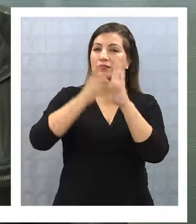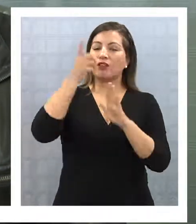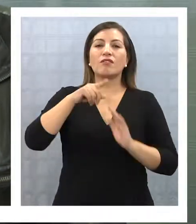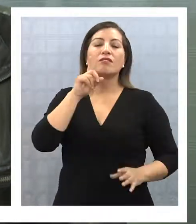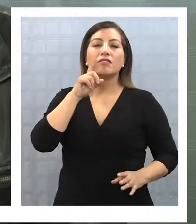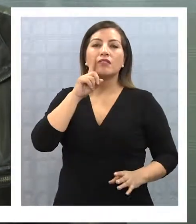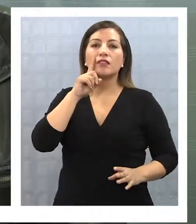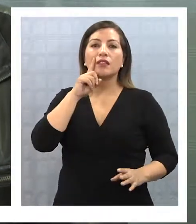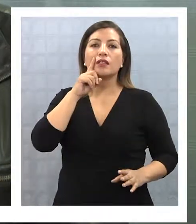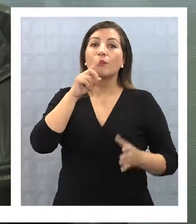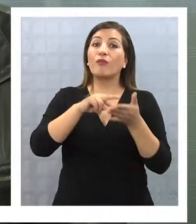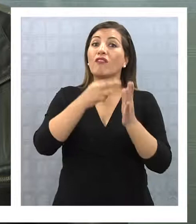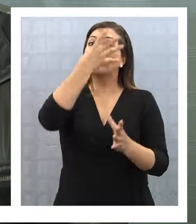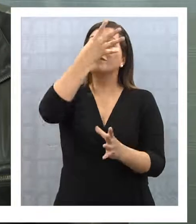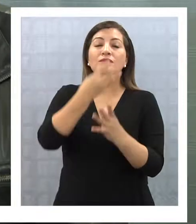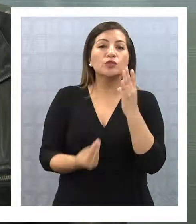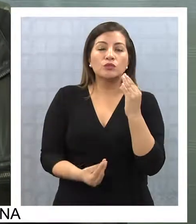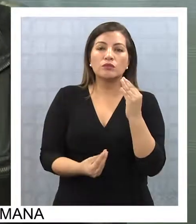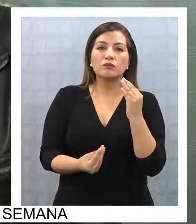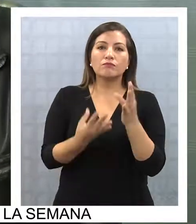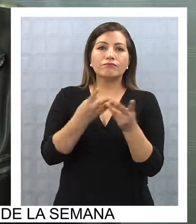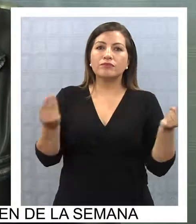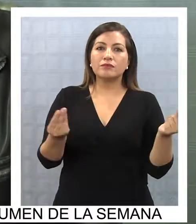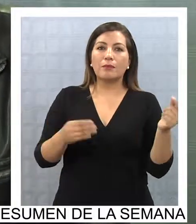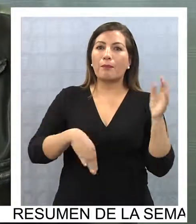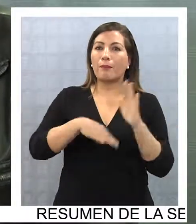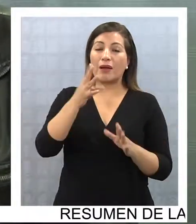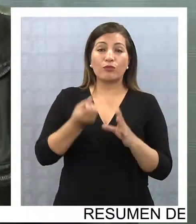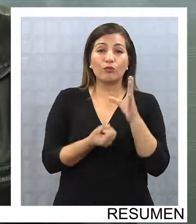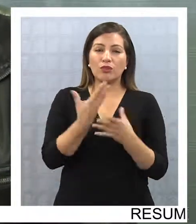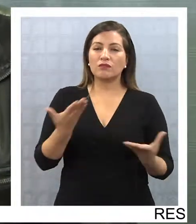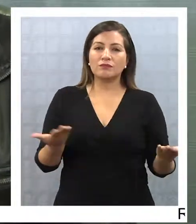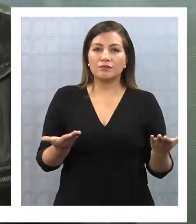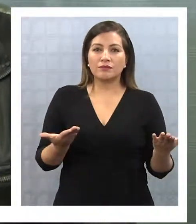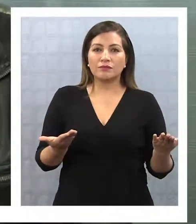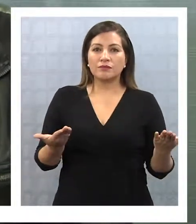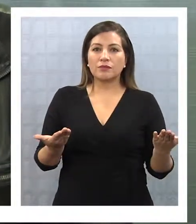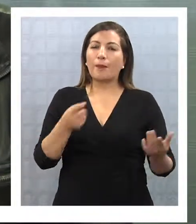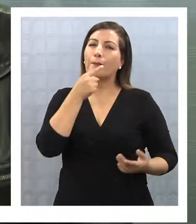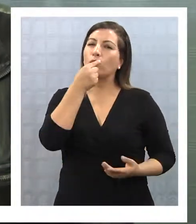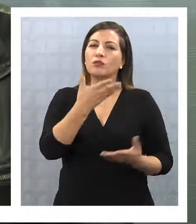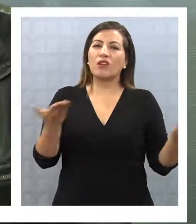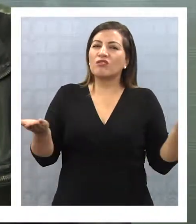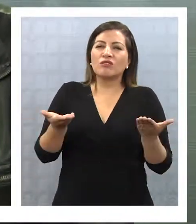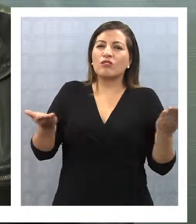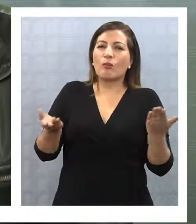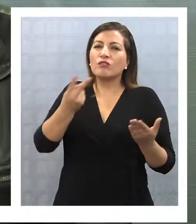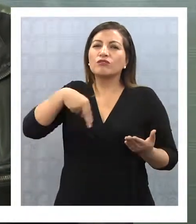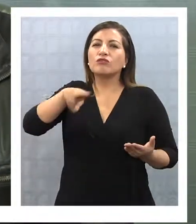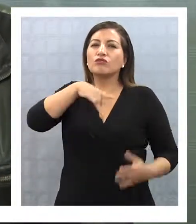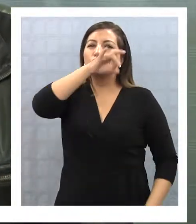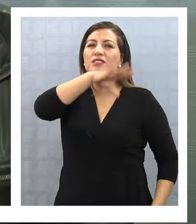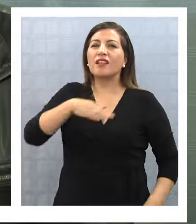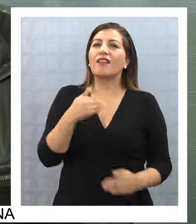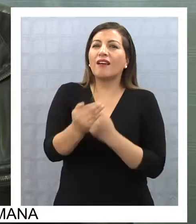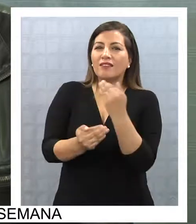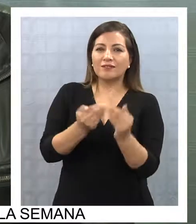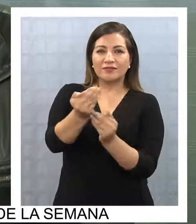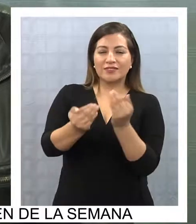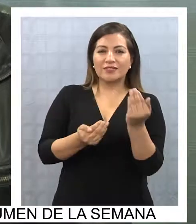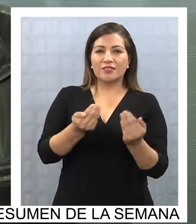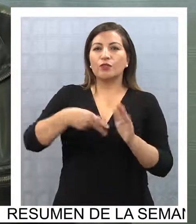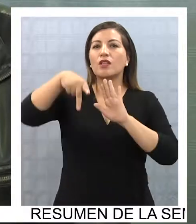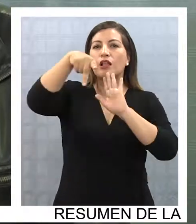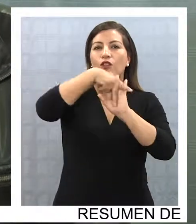tiene algunas soluciones que son más modernas, digamos, obviamente. ¿Cómo hemos avanzado como país en eso y